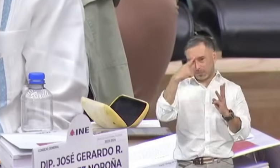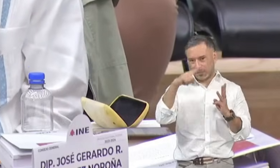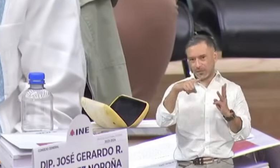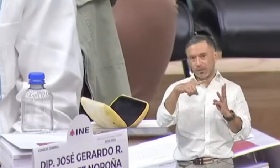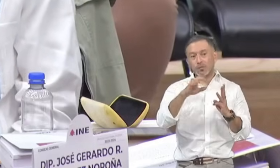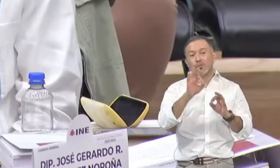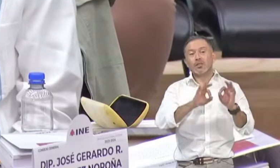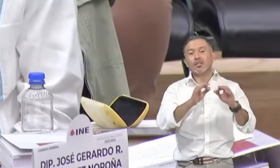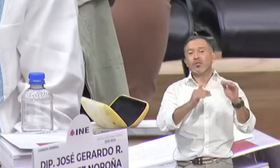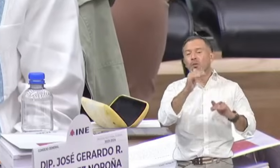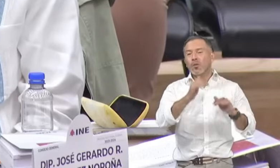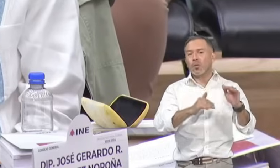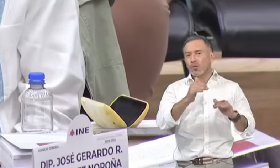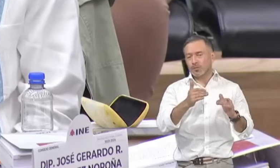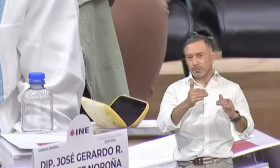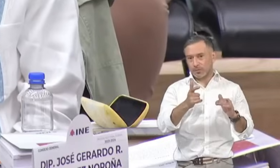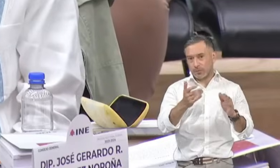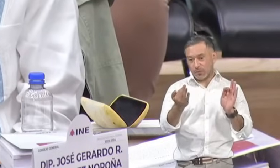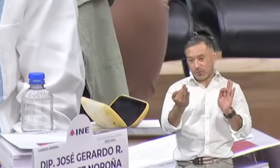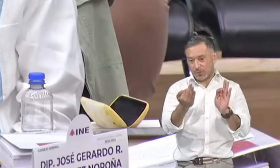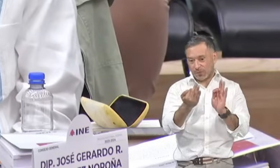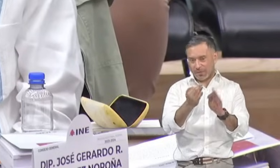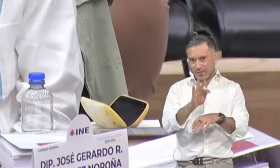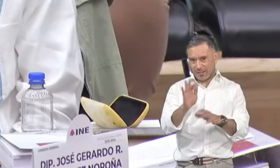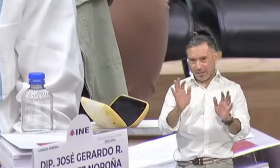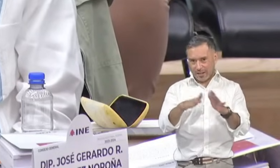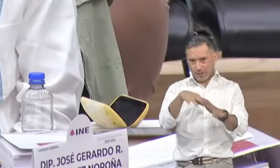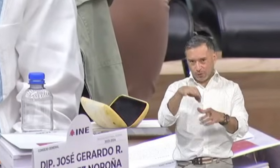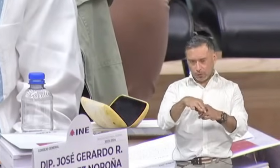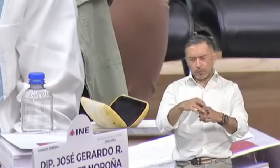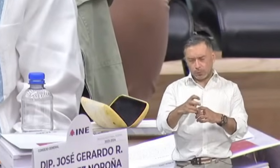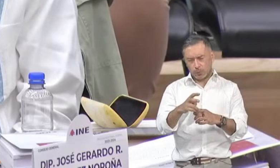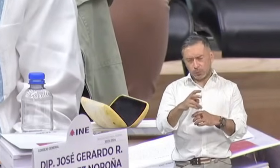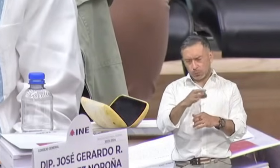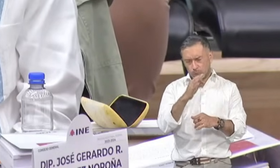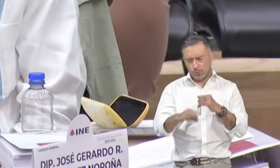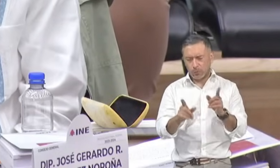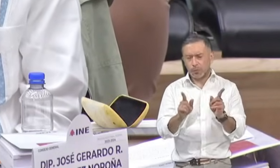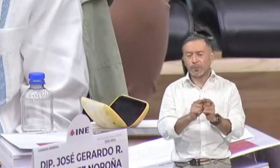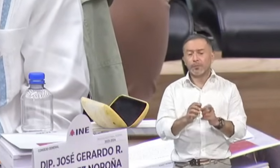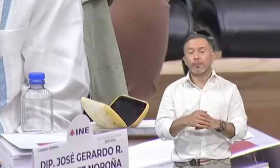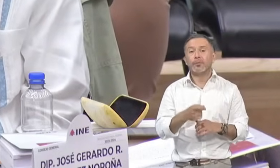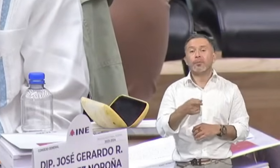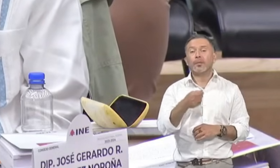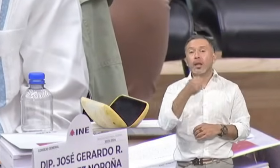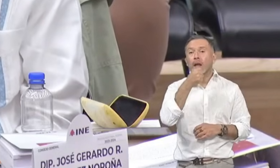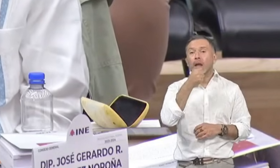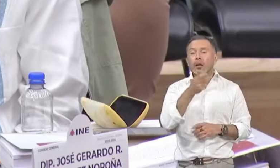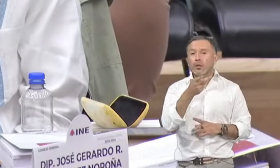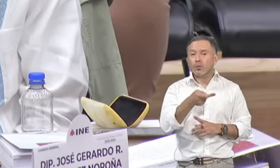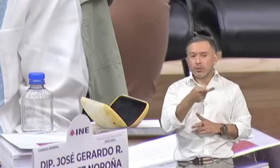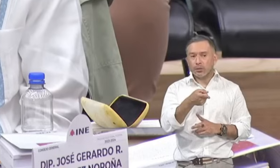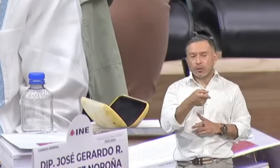electoral. No hay duda de cualquier manera, como aquí también se ha manifestado, y con eso termino, que ninguna encuesta define